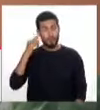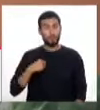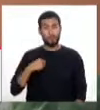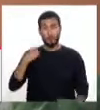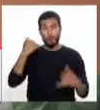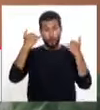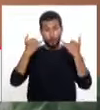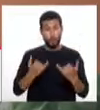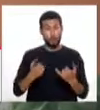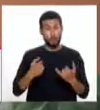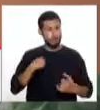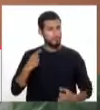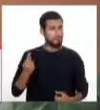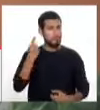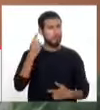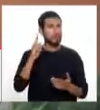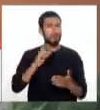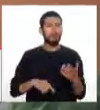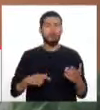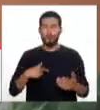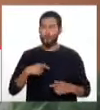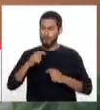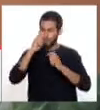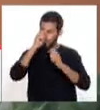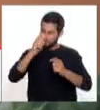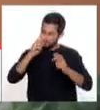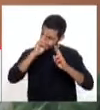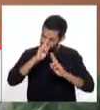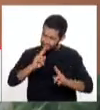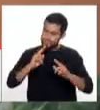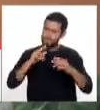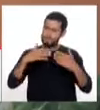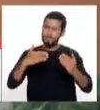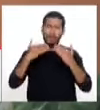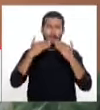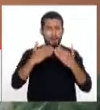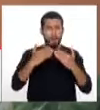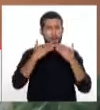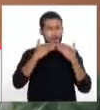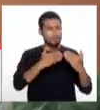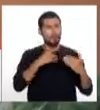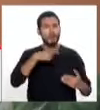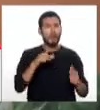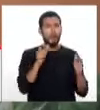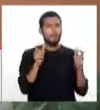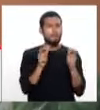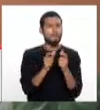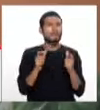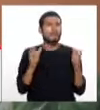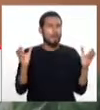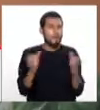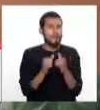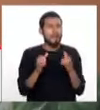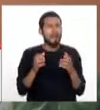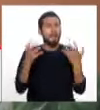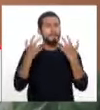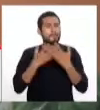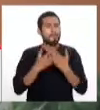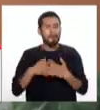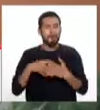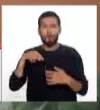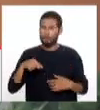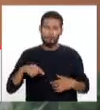hacer hoy es rendir homenaje y agradecer a nuestras micro y pequeñas empresas que se